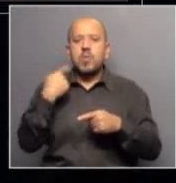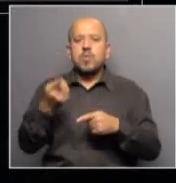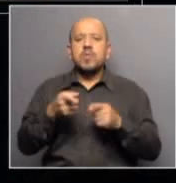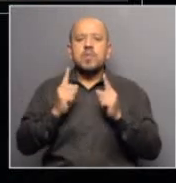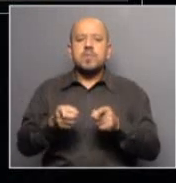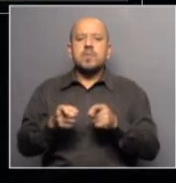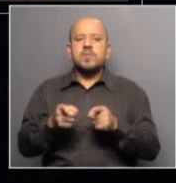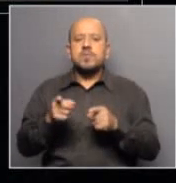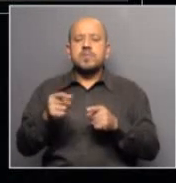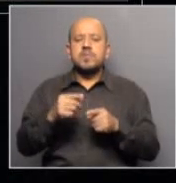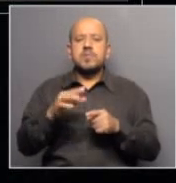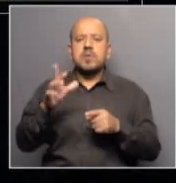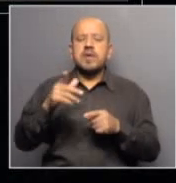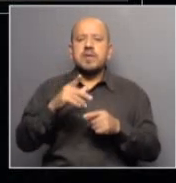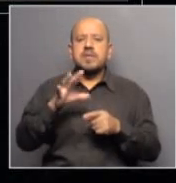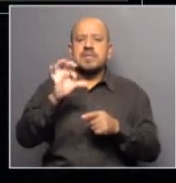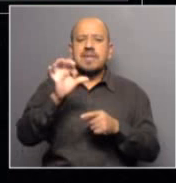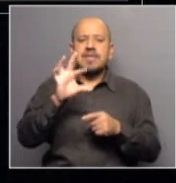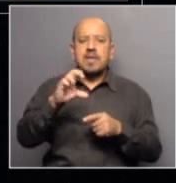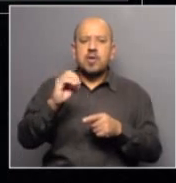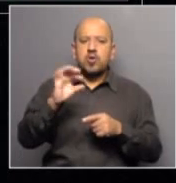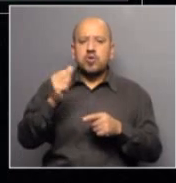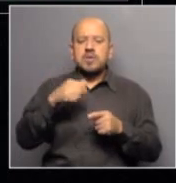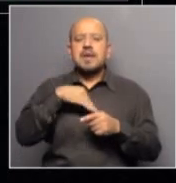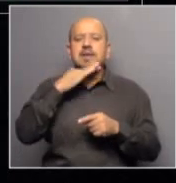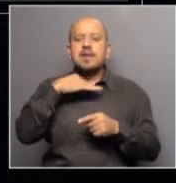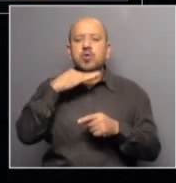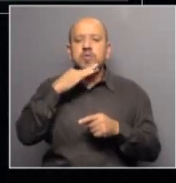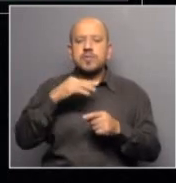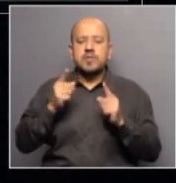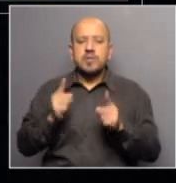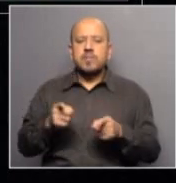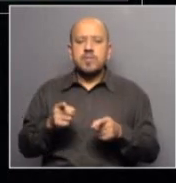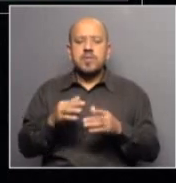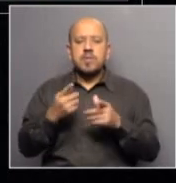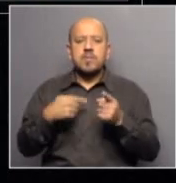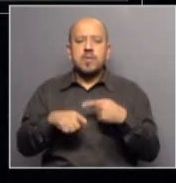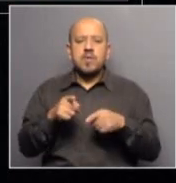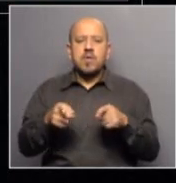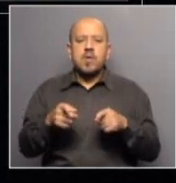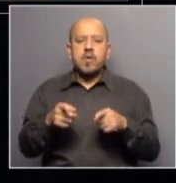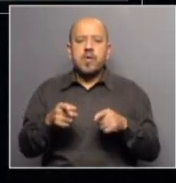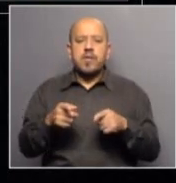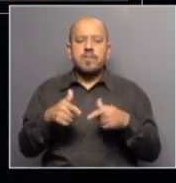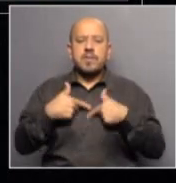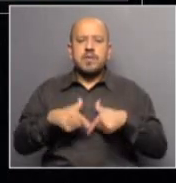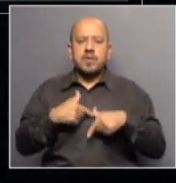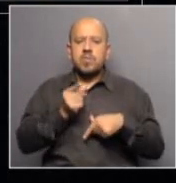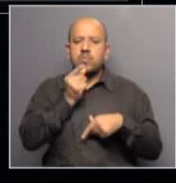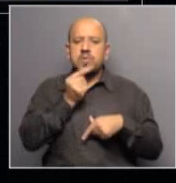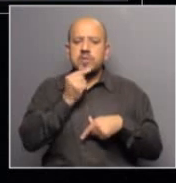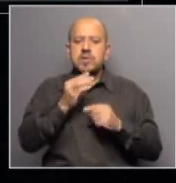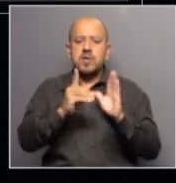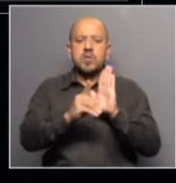localidades, en Santa Rosa, en Canelones. Y en realidad, más allá de la insistencia del Ministerio del Interior para obtener los